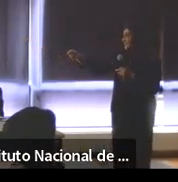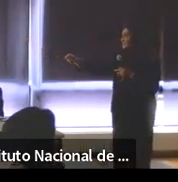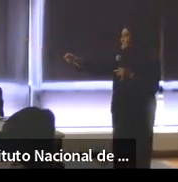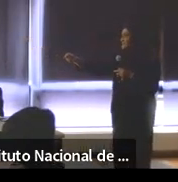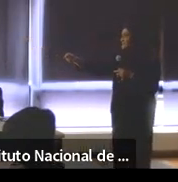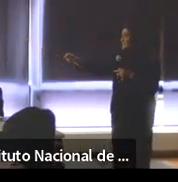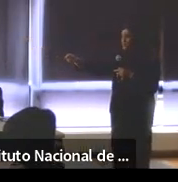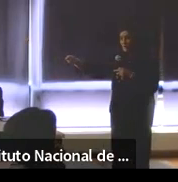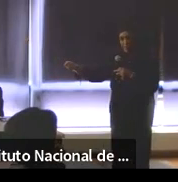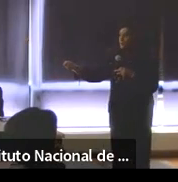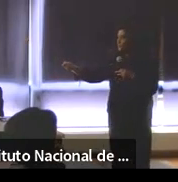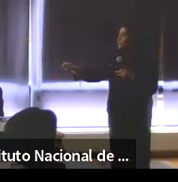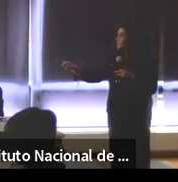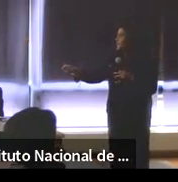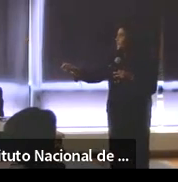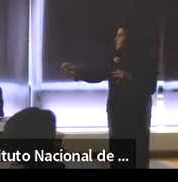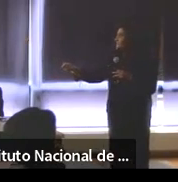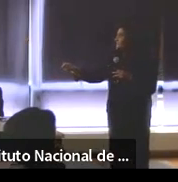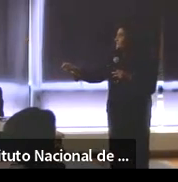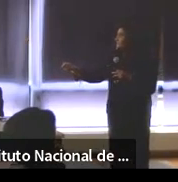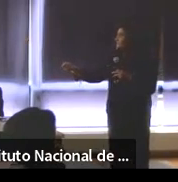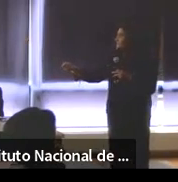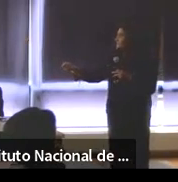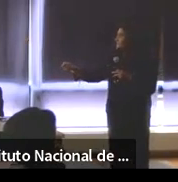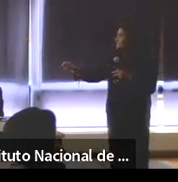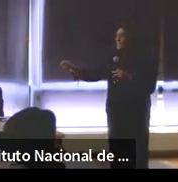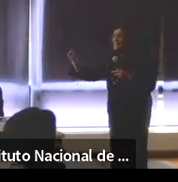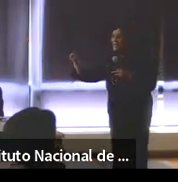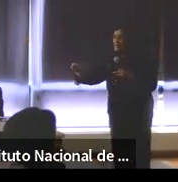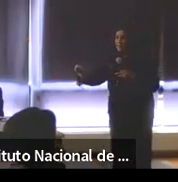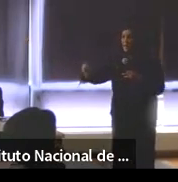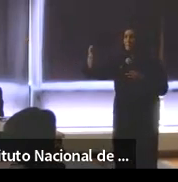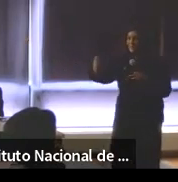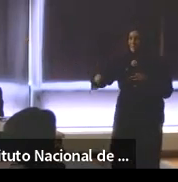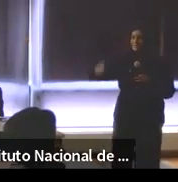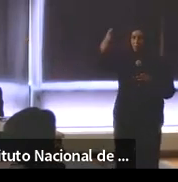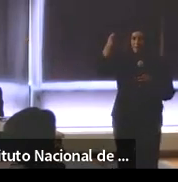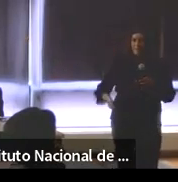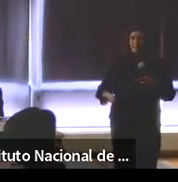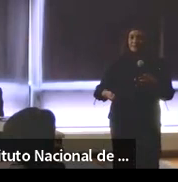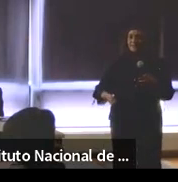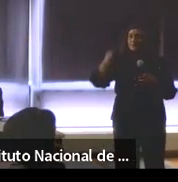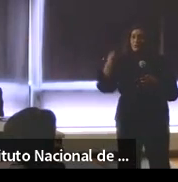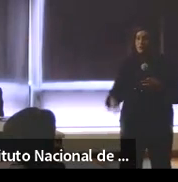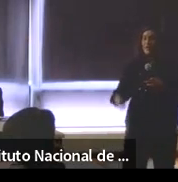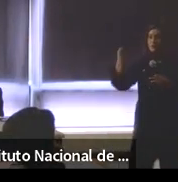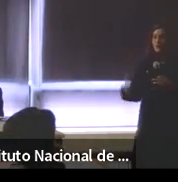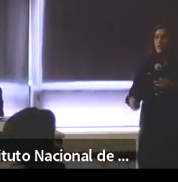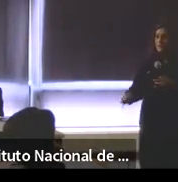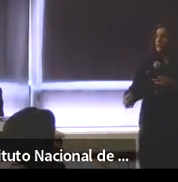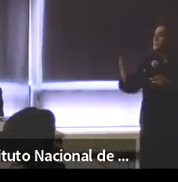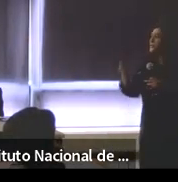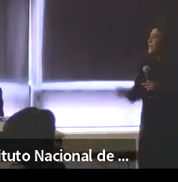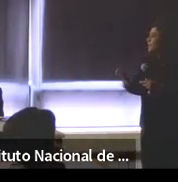Así es es una prueba muy complicada y ahí aprendes o aprendes a solucionar